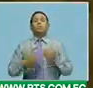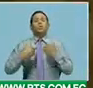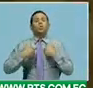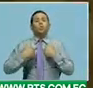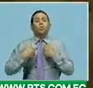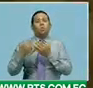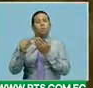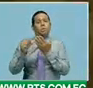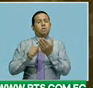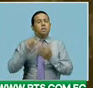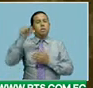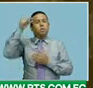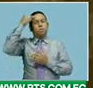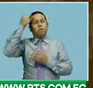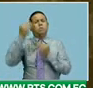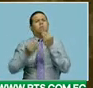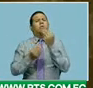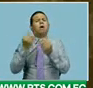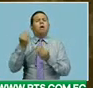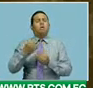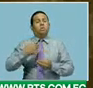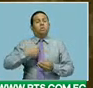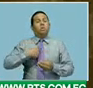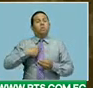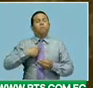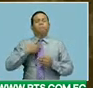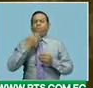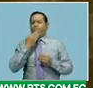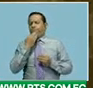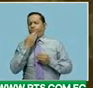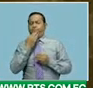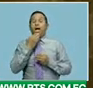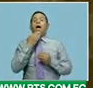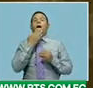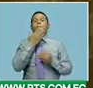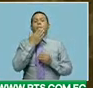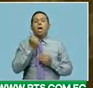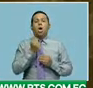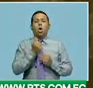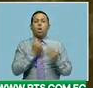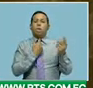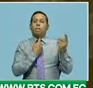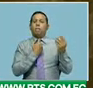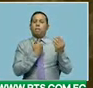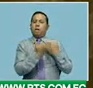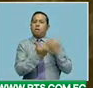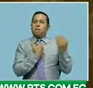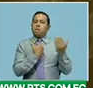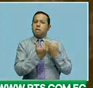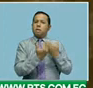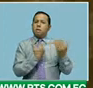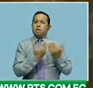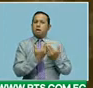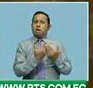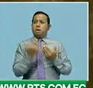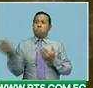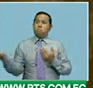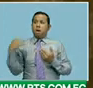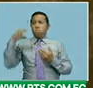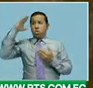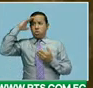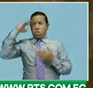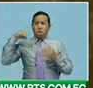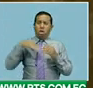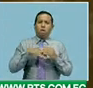de Gobierno, ¿qué hice? Escogí una salida a través de la negociación y no de la entrada de policías a